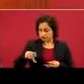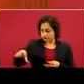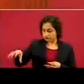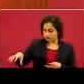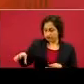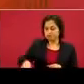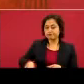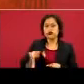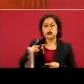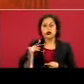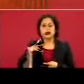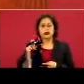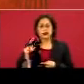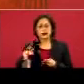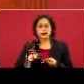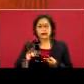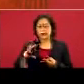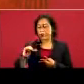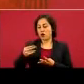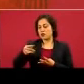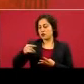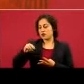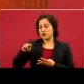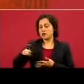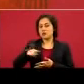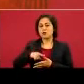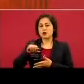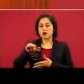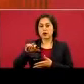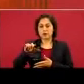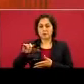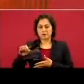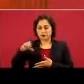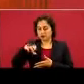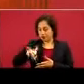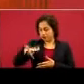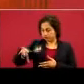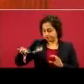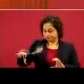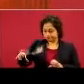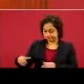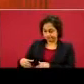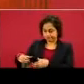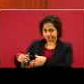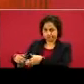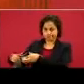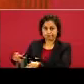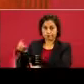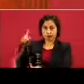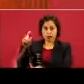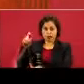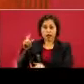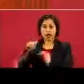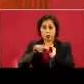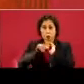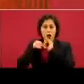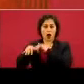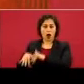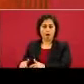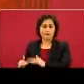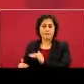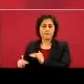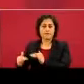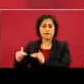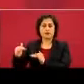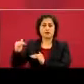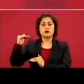Guerrero, Cuauhtémoc, Jalapita, toda esa zona está muy inundada. Estamos hablando de